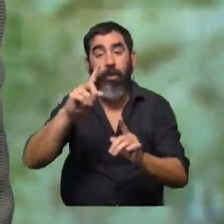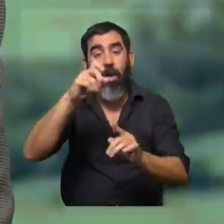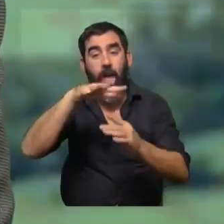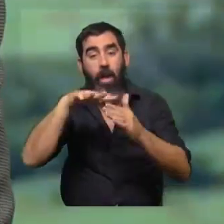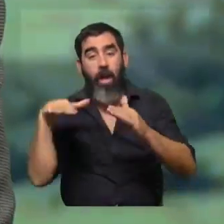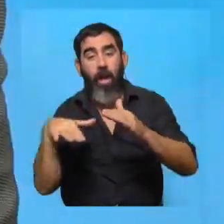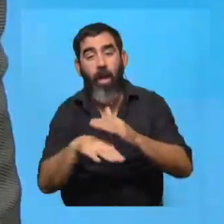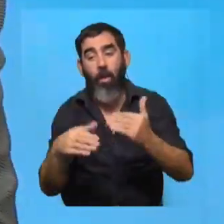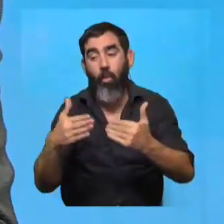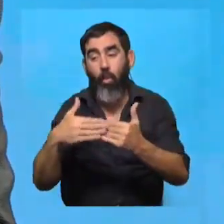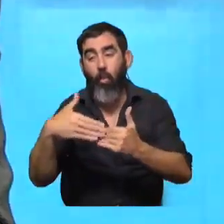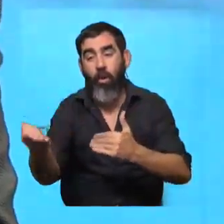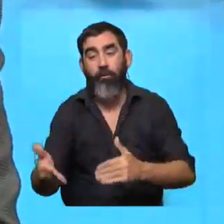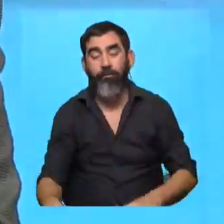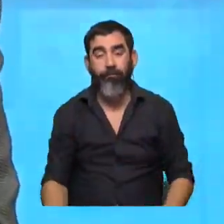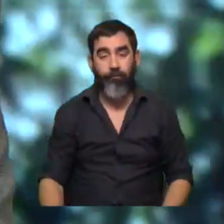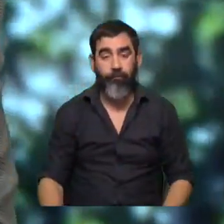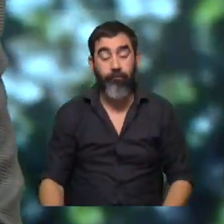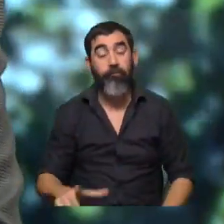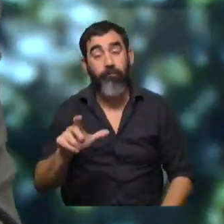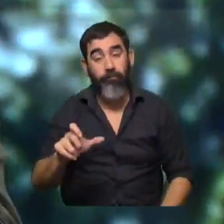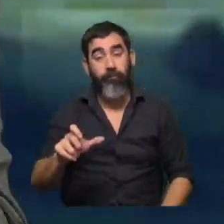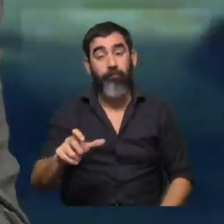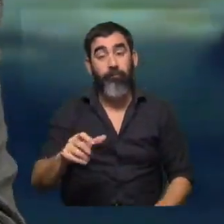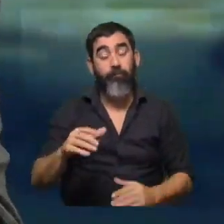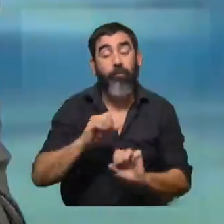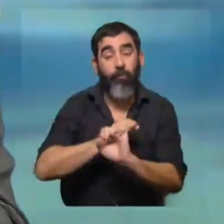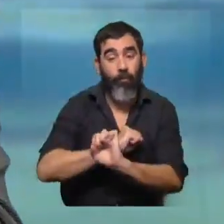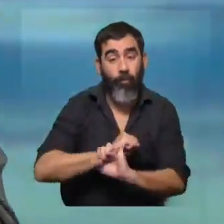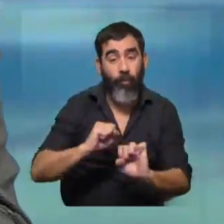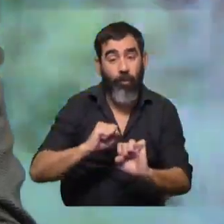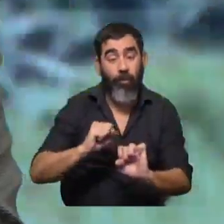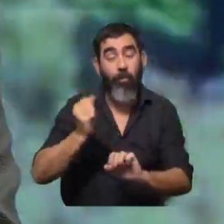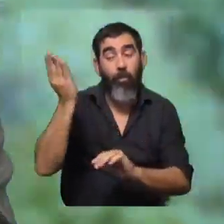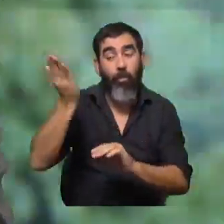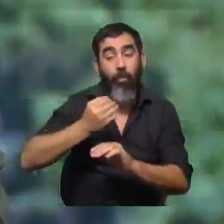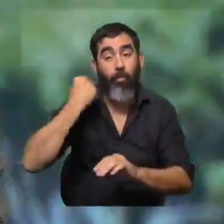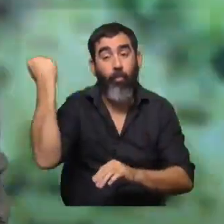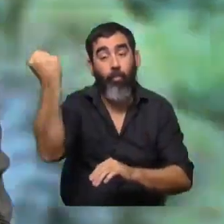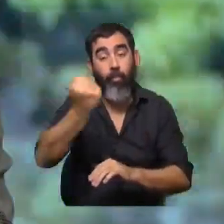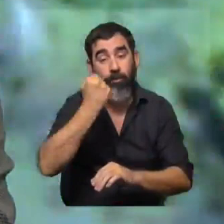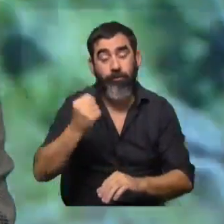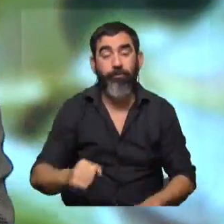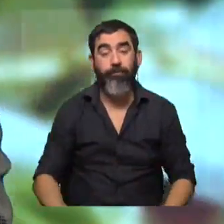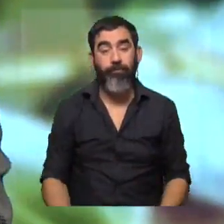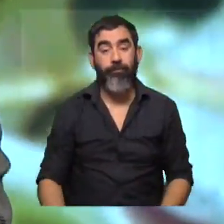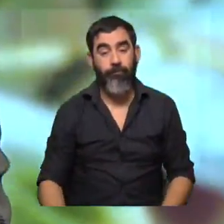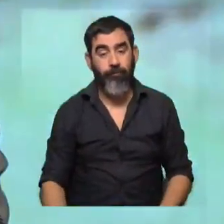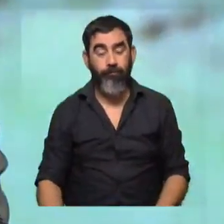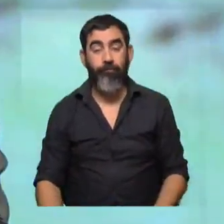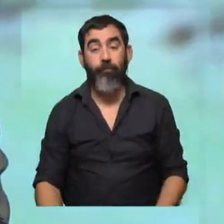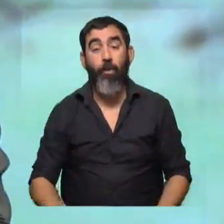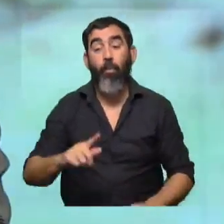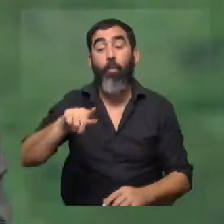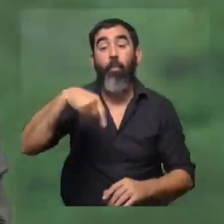sumergido continuo, que evidentemente genera allí una aproximación, tal vez a un porcentaje importante. Y bueno, el periodo que